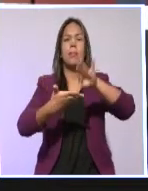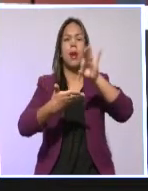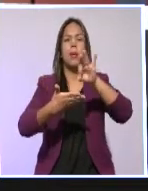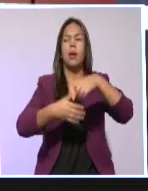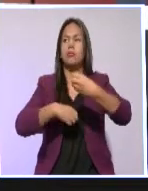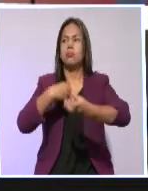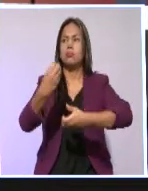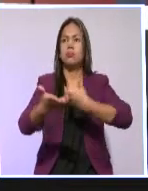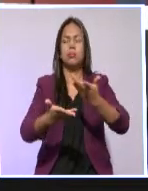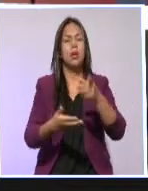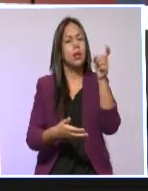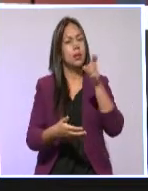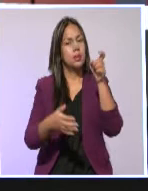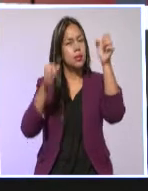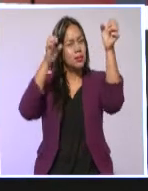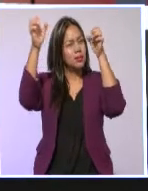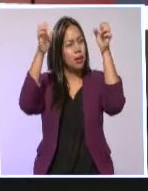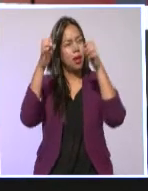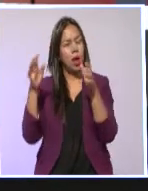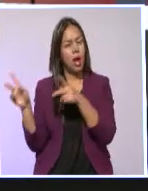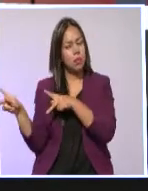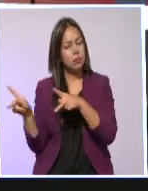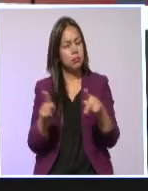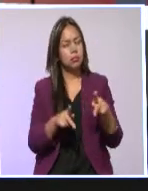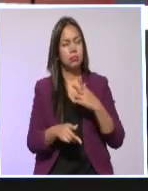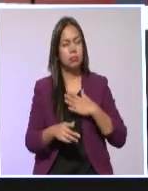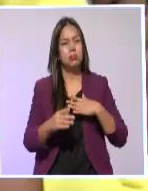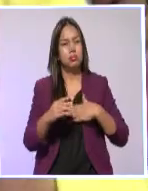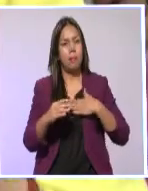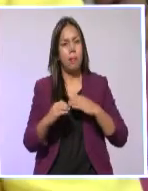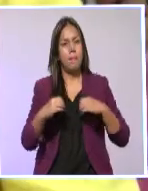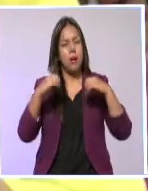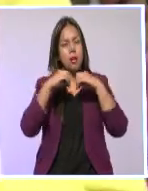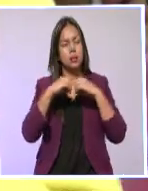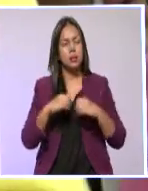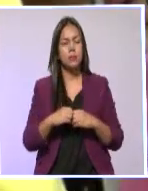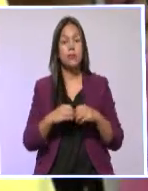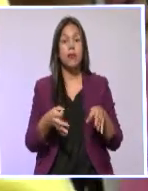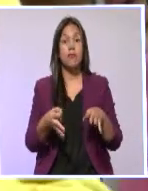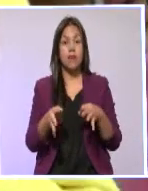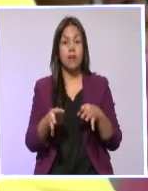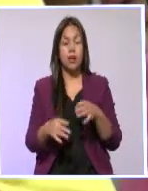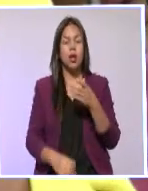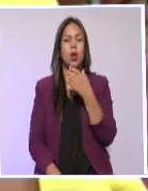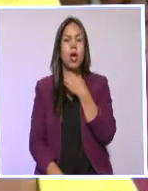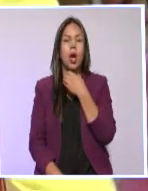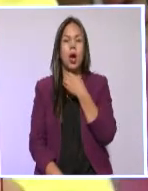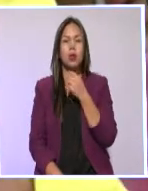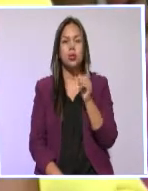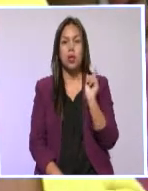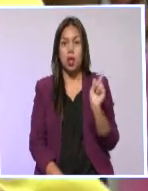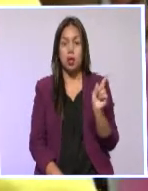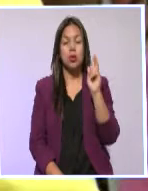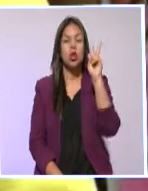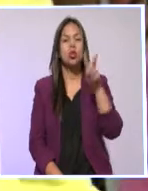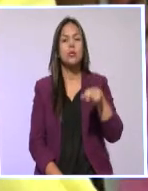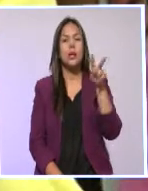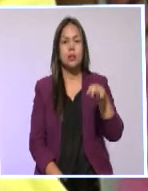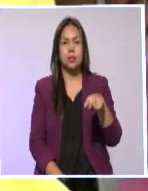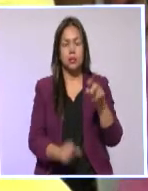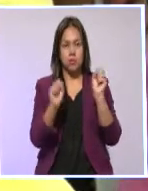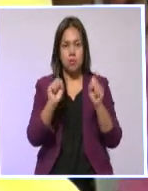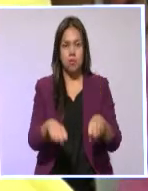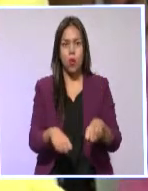debería trabajar en política pública de prevención. En febrero y en agosto es la única fecha que ellos ponen